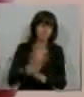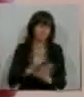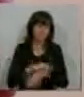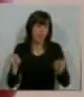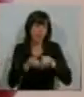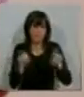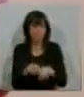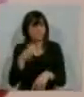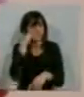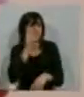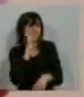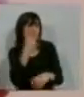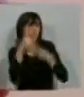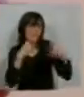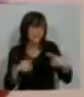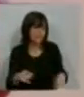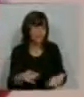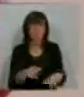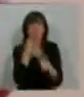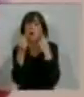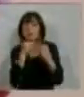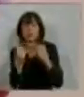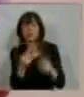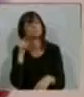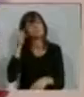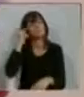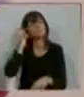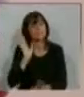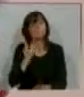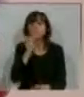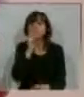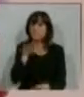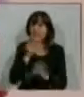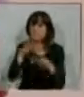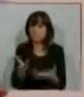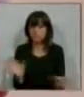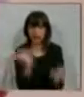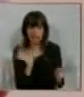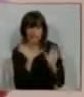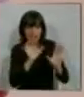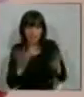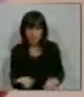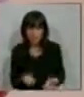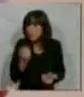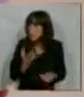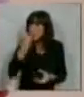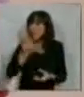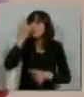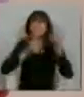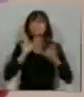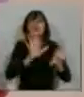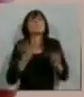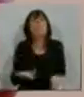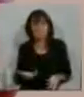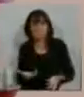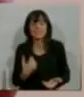una apreciación personal, es que si esto siempre hubiera sido así, a nadie le hubiera molestado, ¿no, Pablo? Claro, por supuesto, lo que te